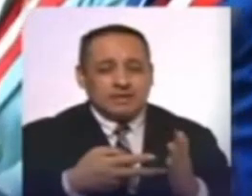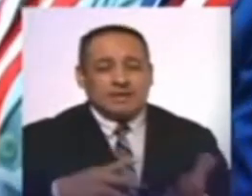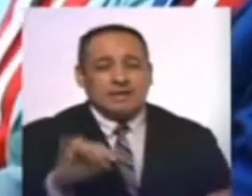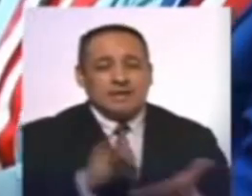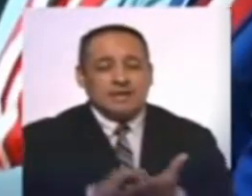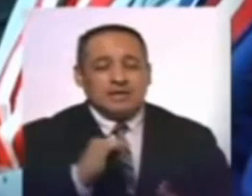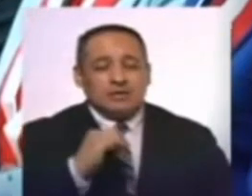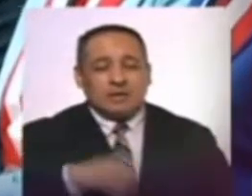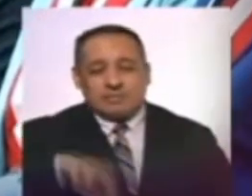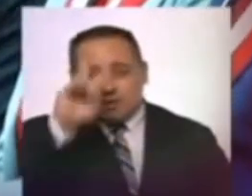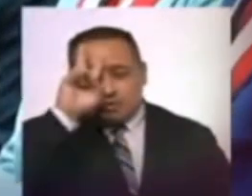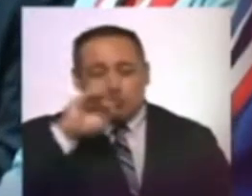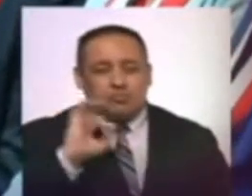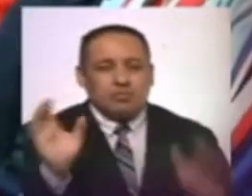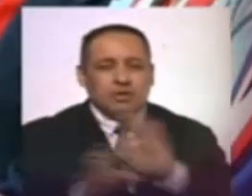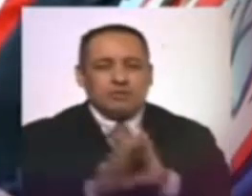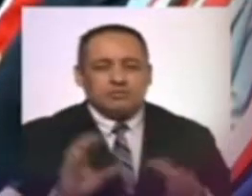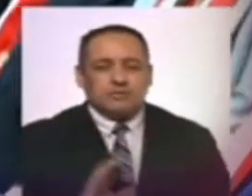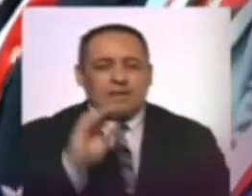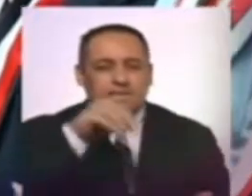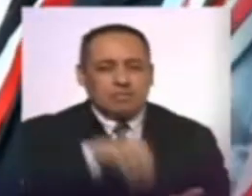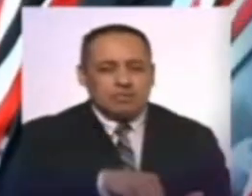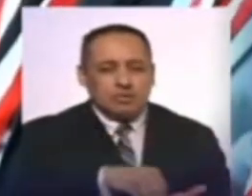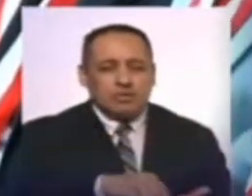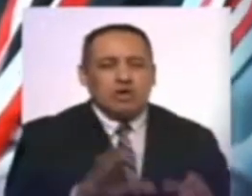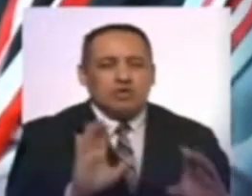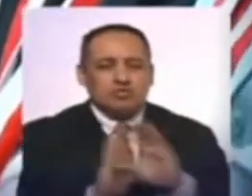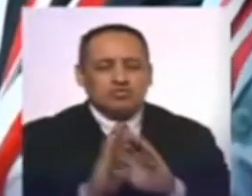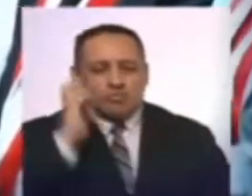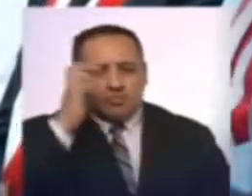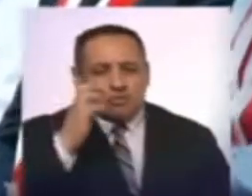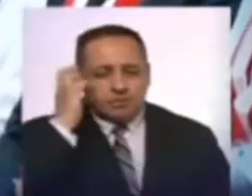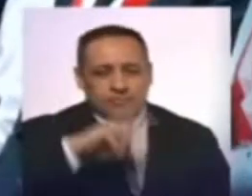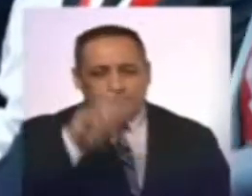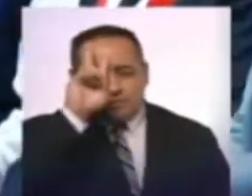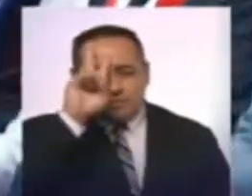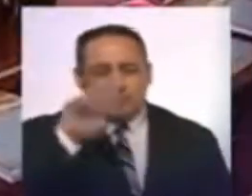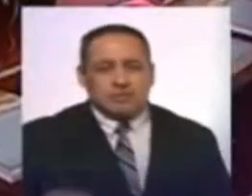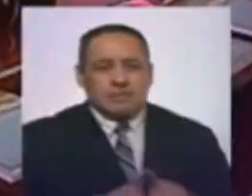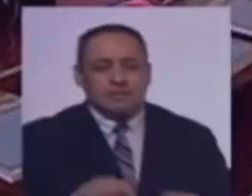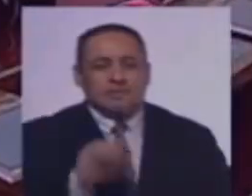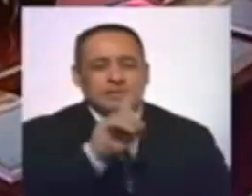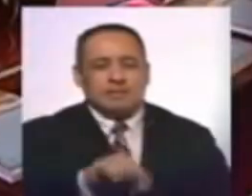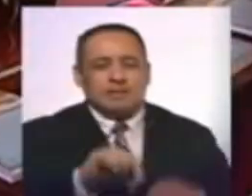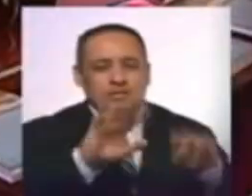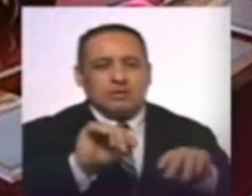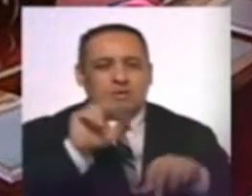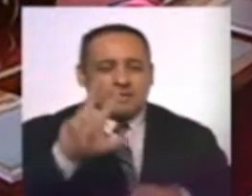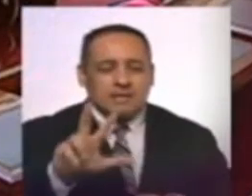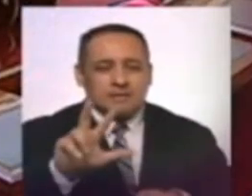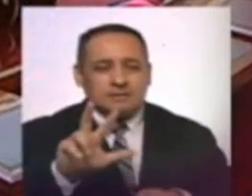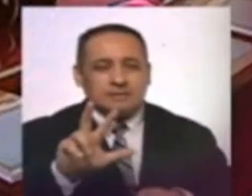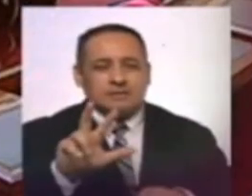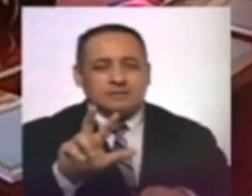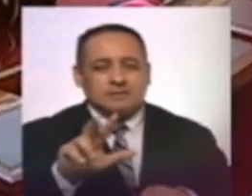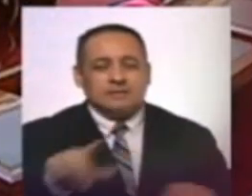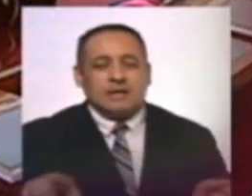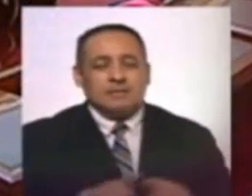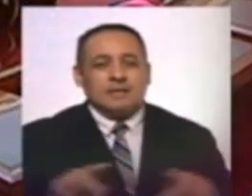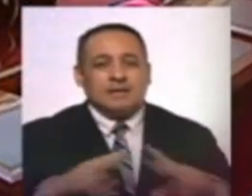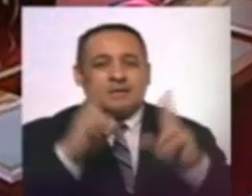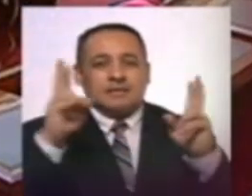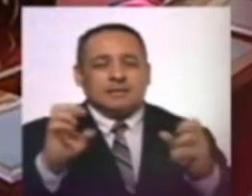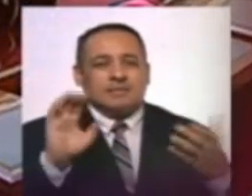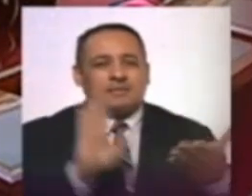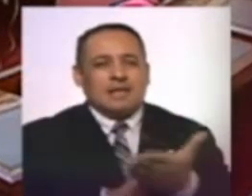Estado y la prestación de los servicios públicos a la población. El Congreso de la República, dentro de